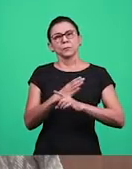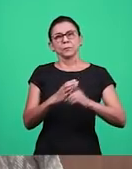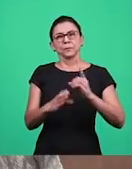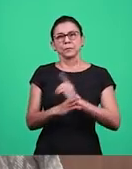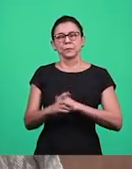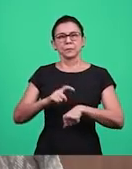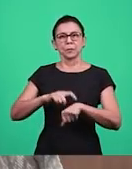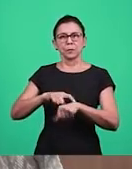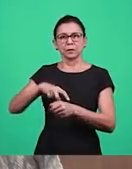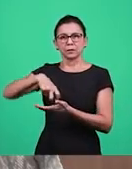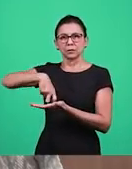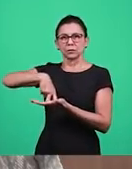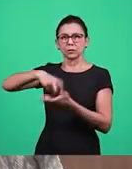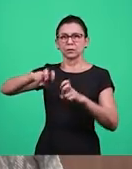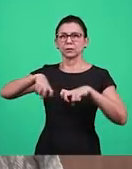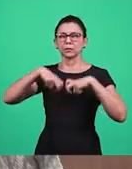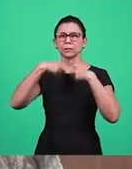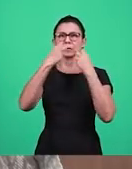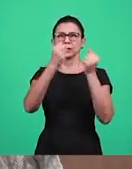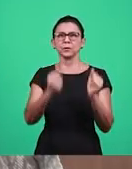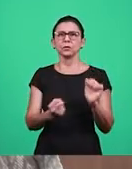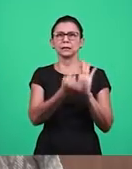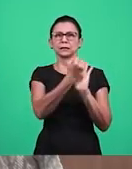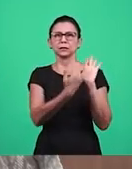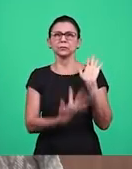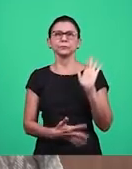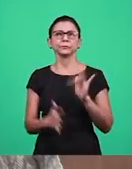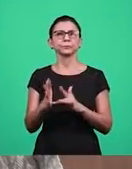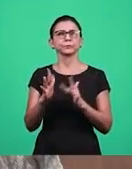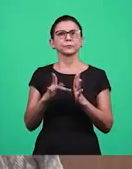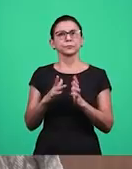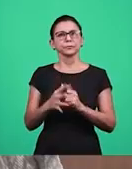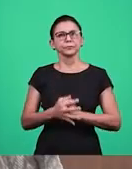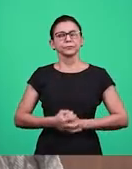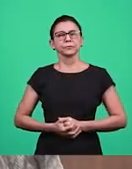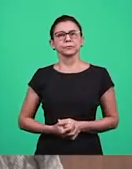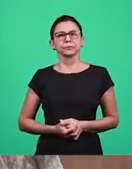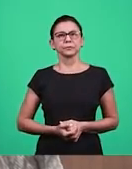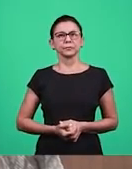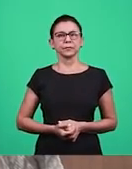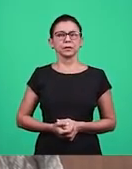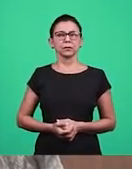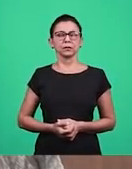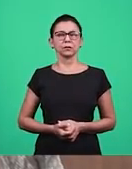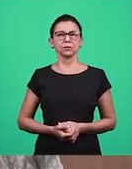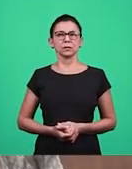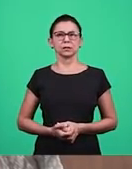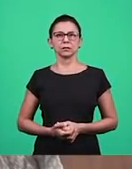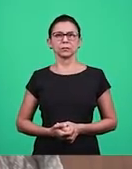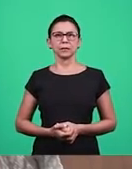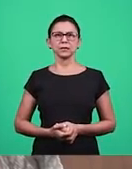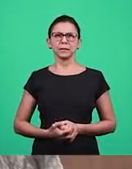Jesús. Vamos a comenzar este culto de rodillas, clamando por el poder que hay en la sangre de Jesús.